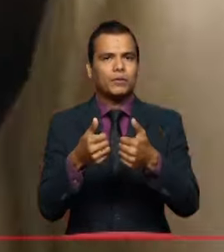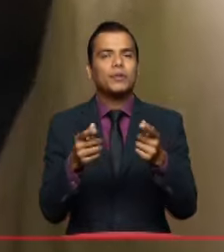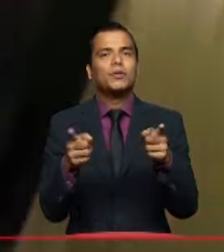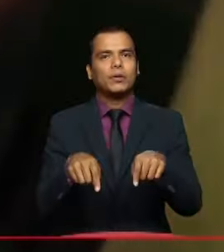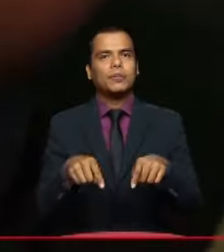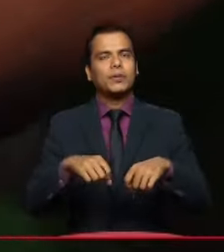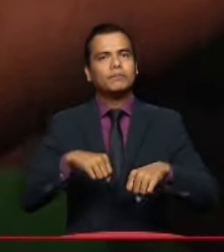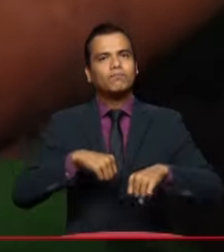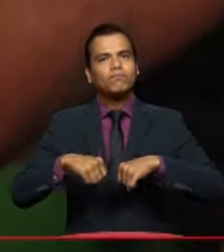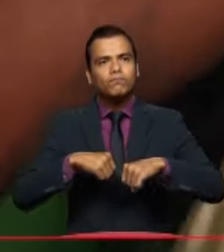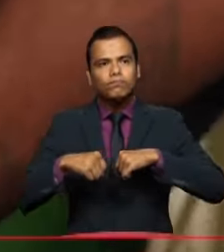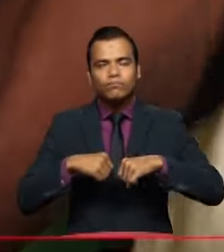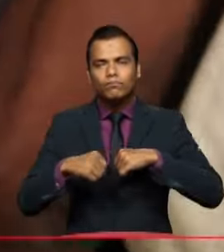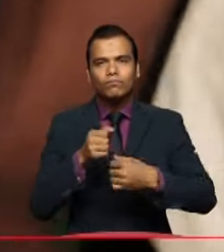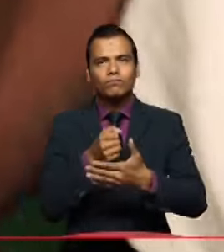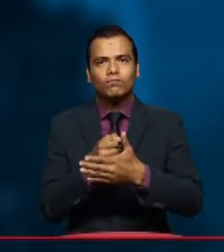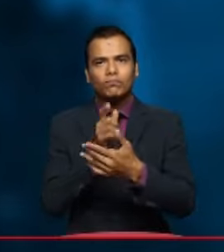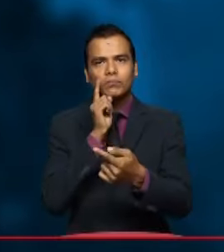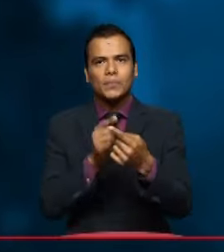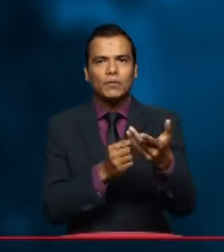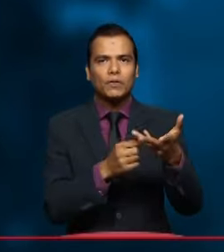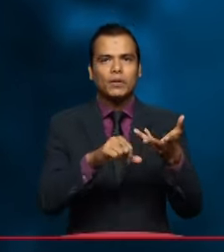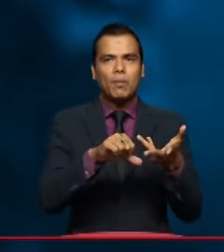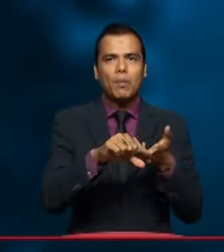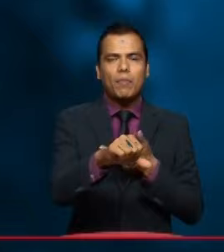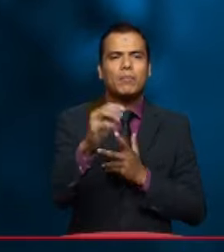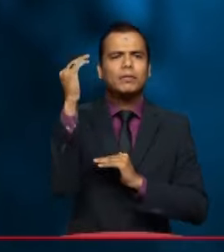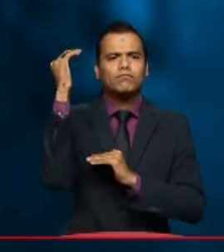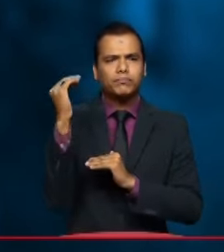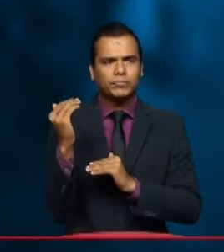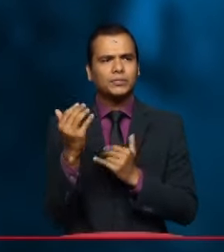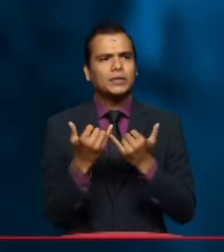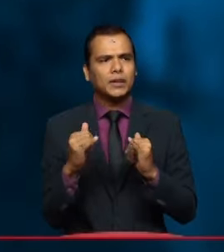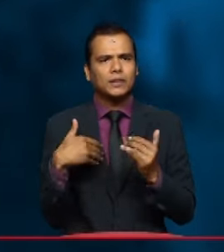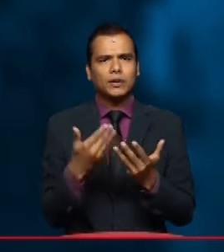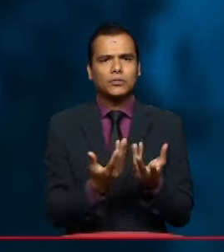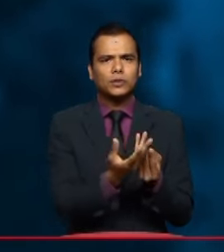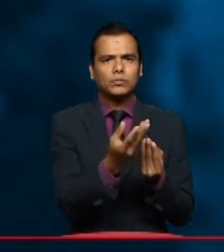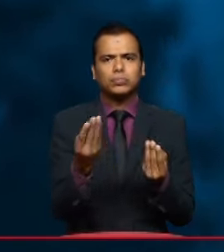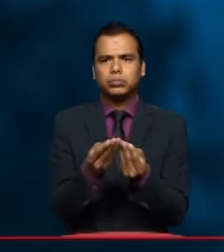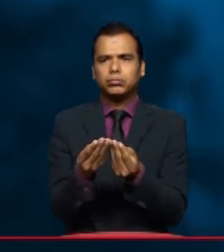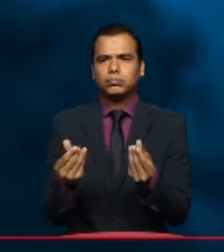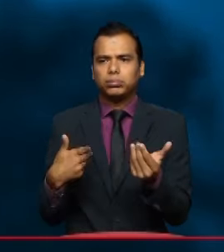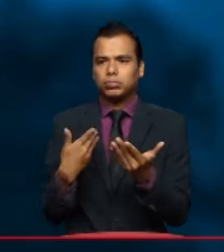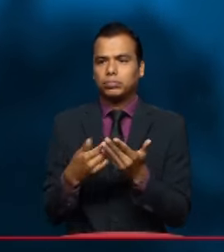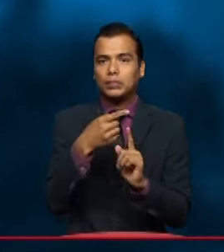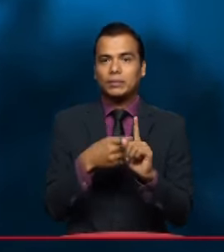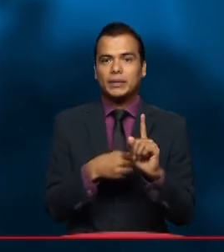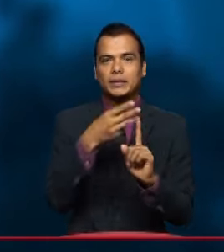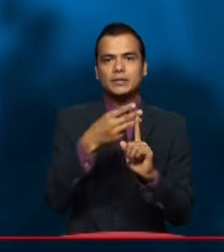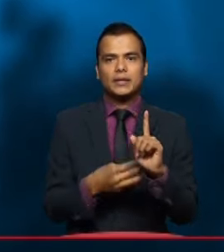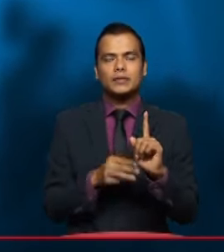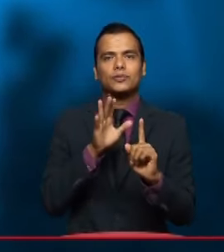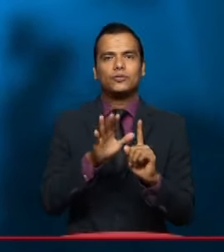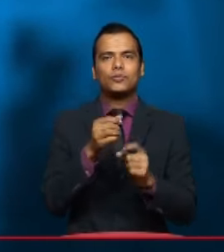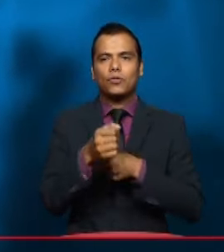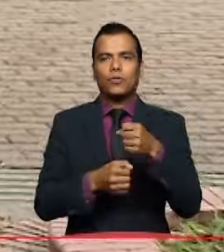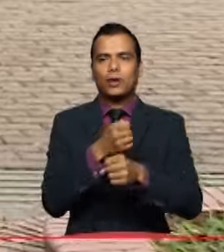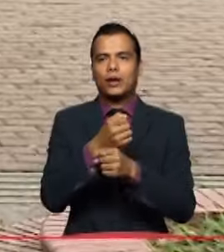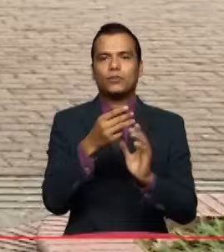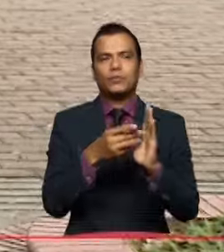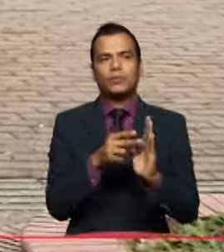los índices de inseguridad a la baja. Van 11 grupos delincuenciales desarticulados en los primeros 3 meses de 2024. Hacia allá